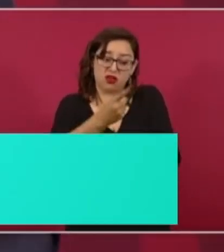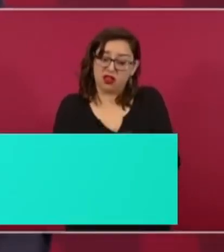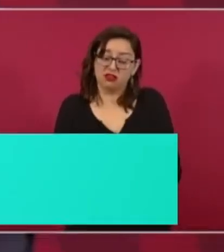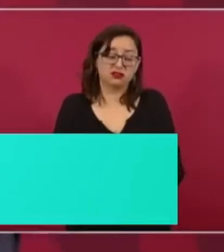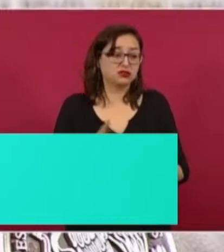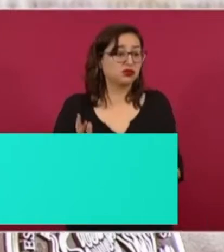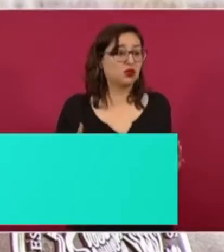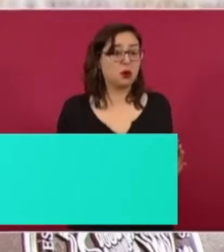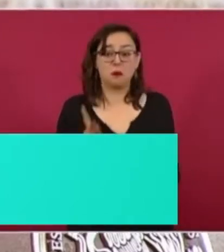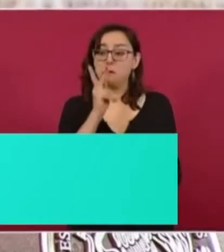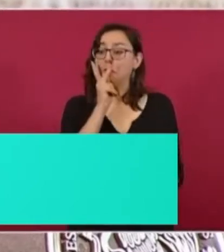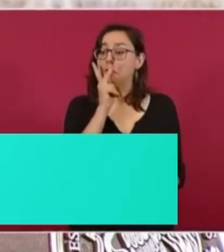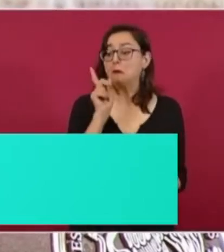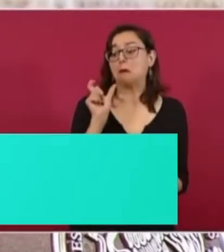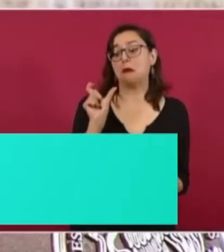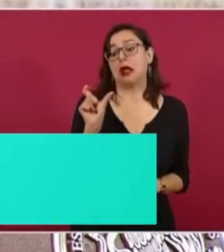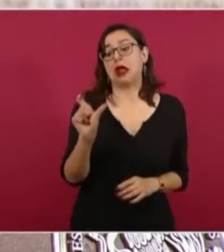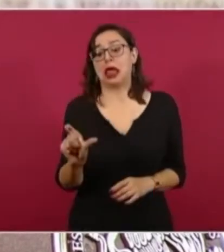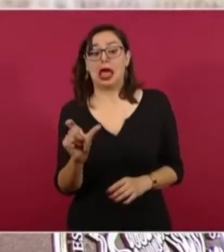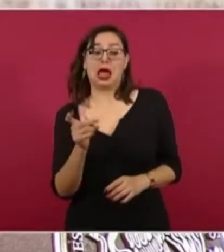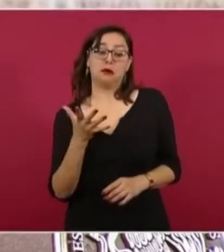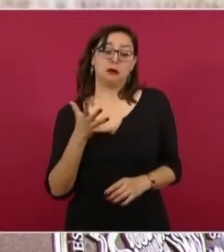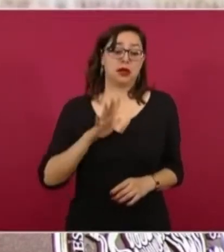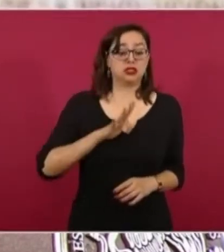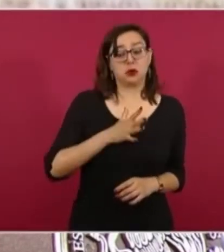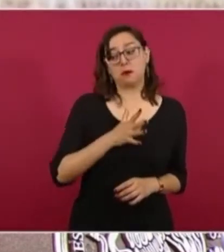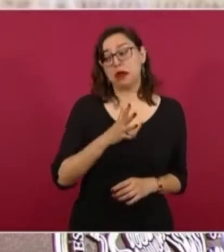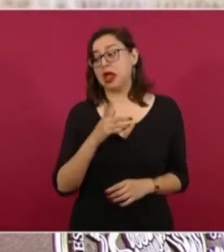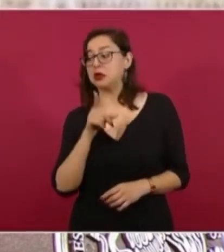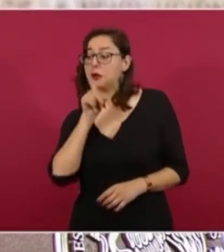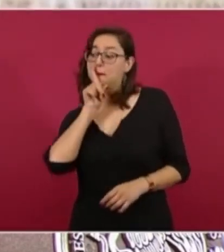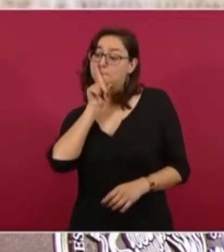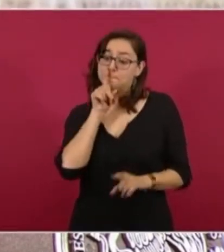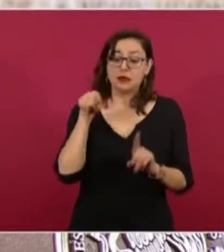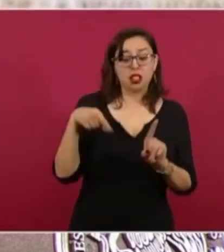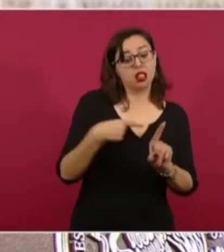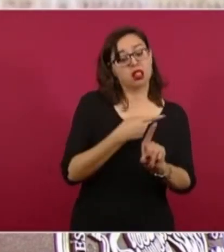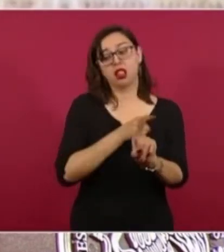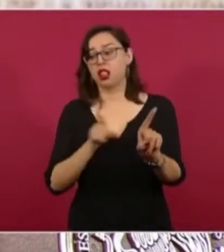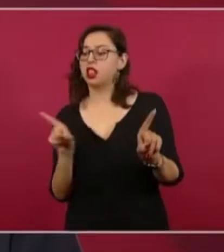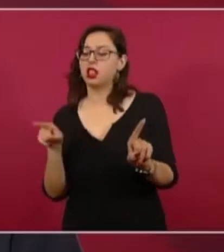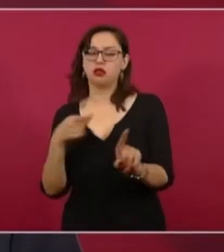de hipocresía, de acuerdos en oscurito,